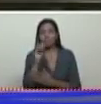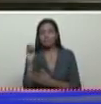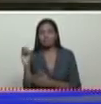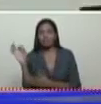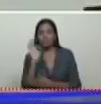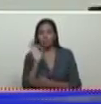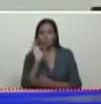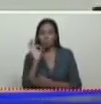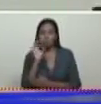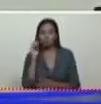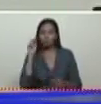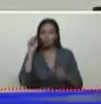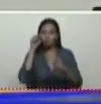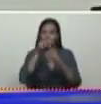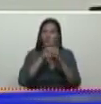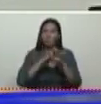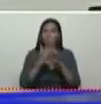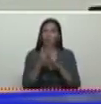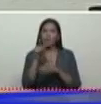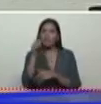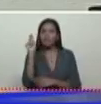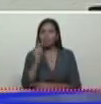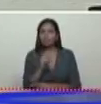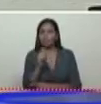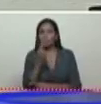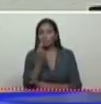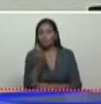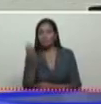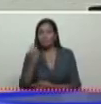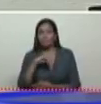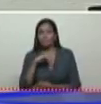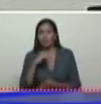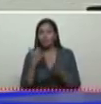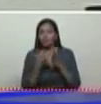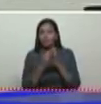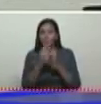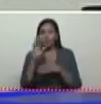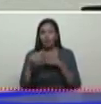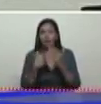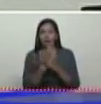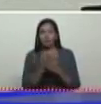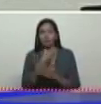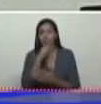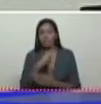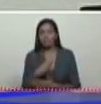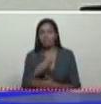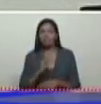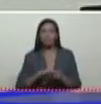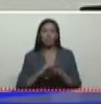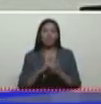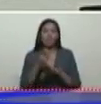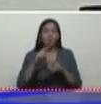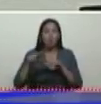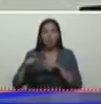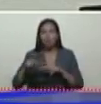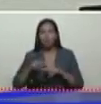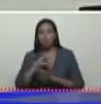Al 100% para el mes. Todavía se sigue colocando hasta el mes de diciembre, porque es el momento que los niños y las niñas